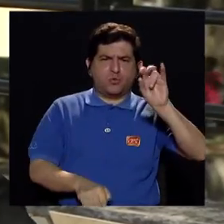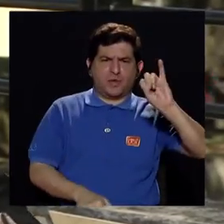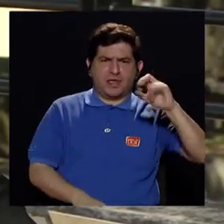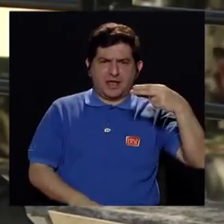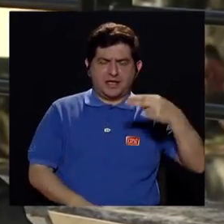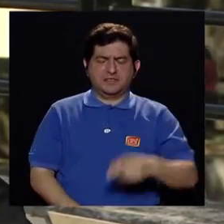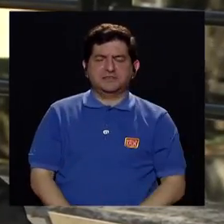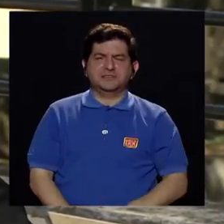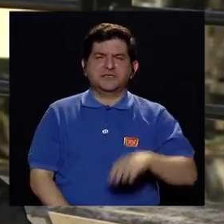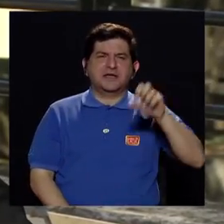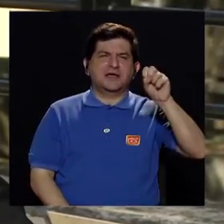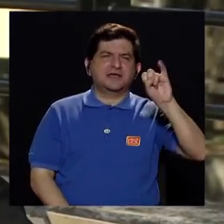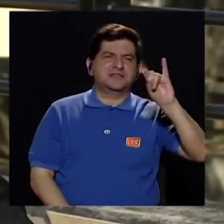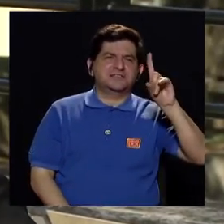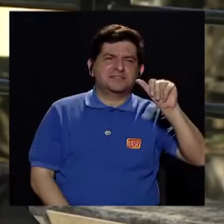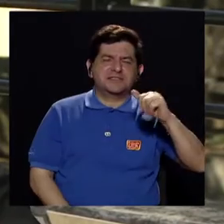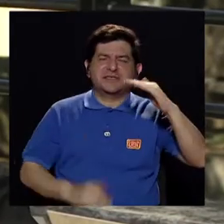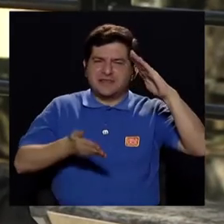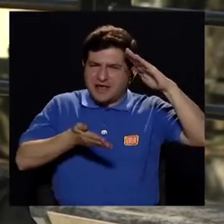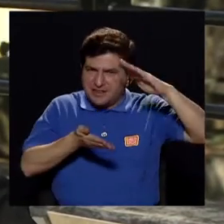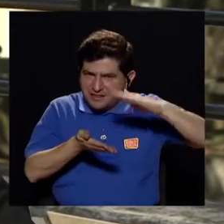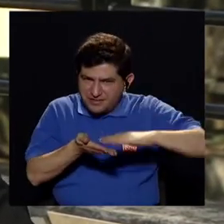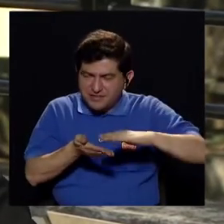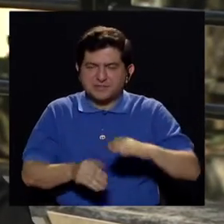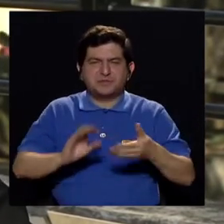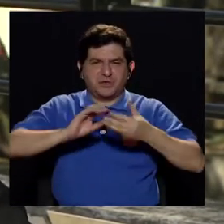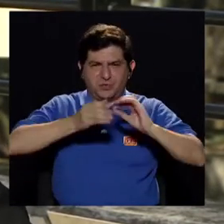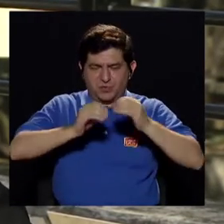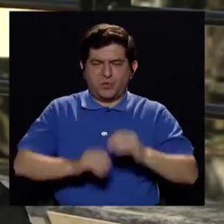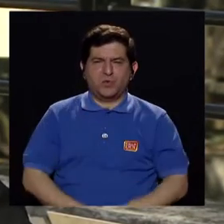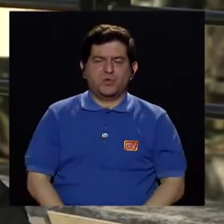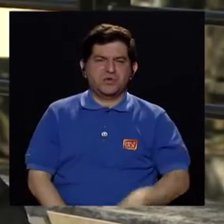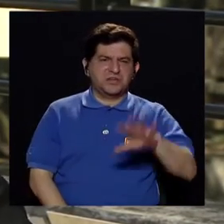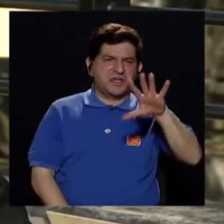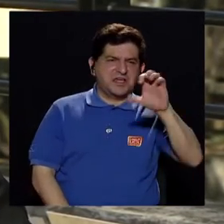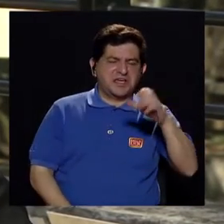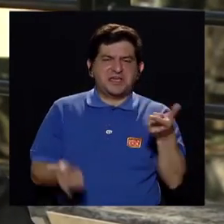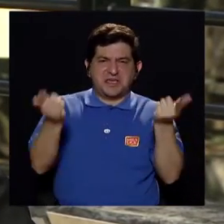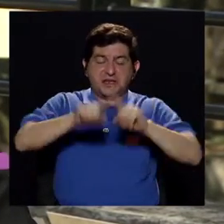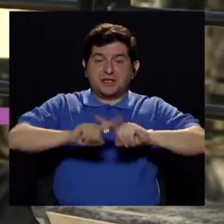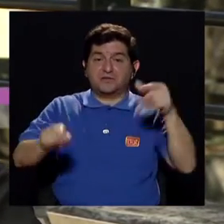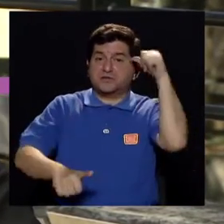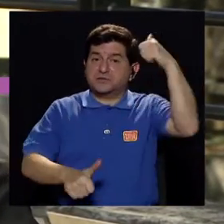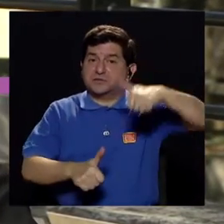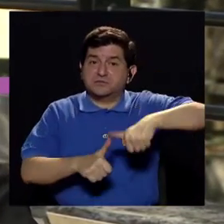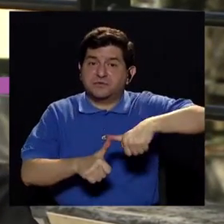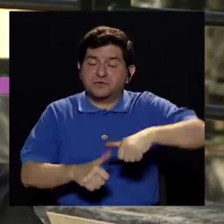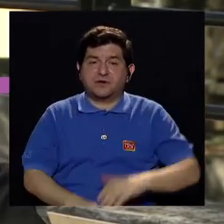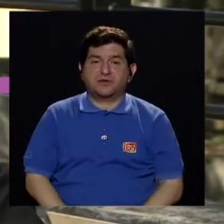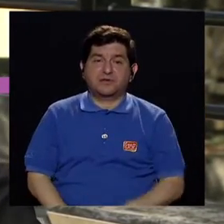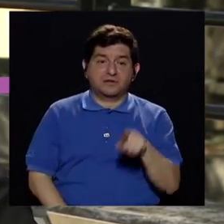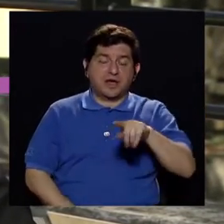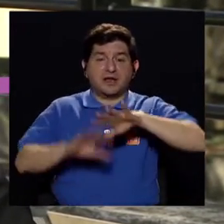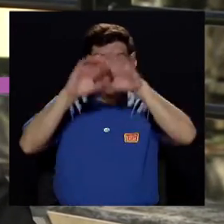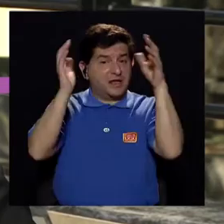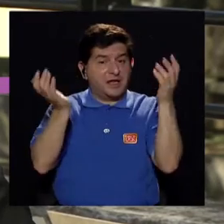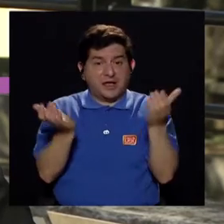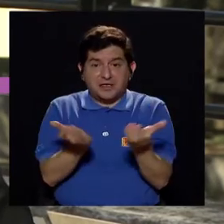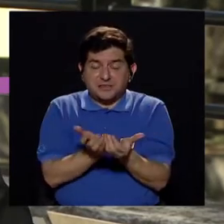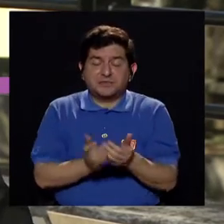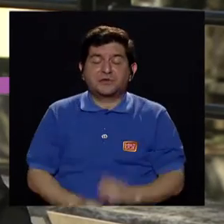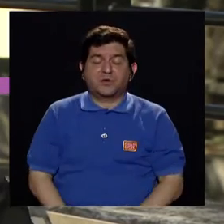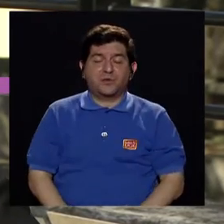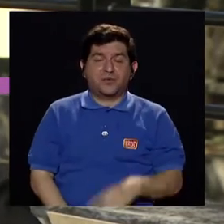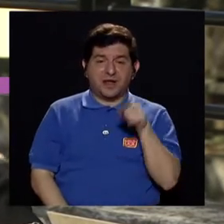si baja lo que es la cantidad de la cifra, estamos hablando de 500 casos. Pero recordemos también que es a nivel global que han bajado los